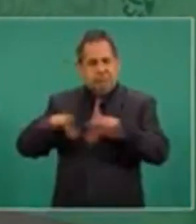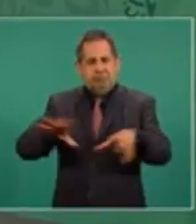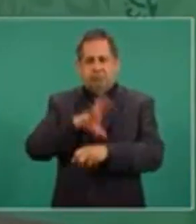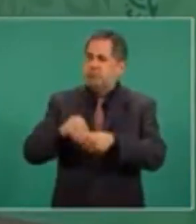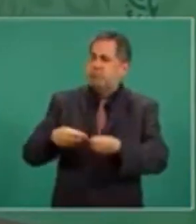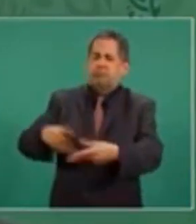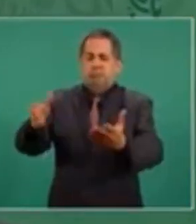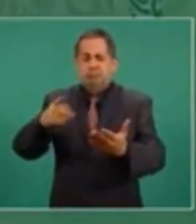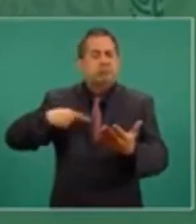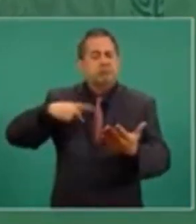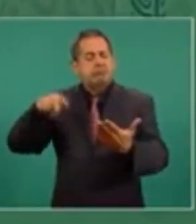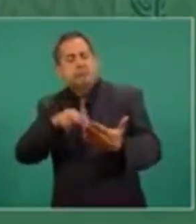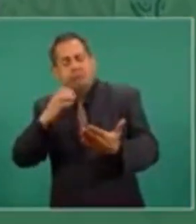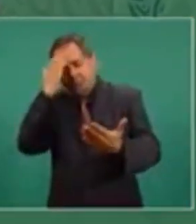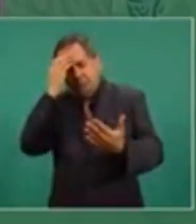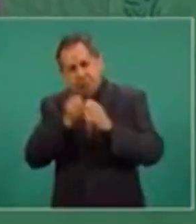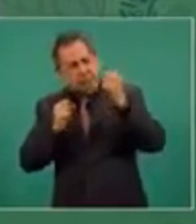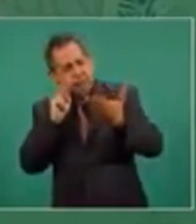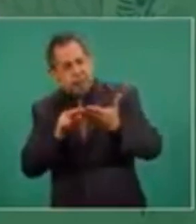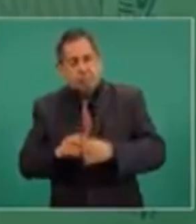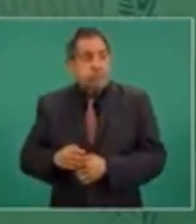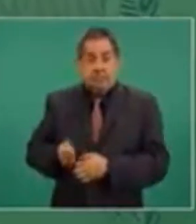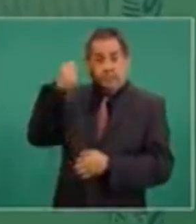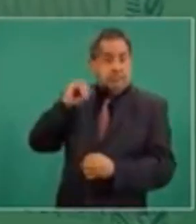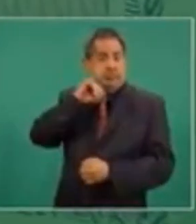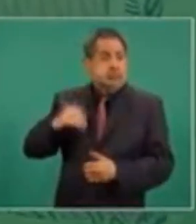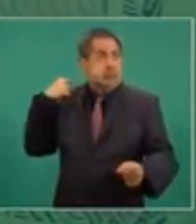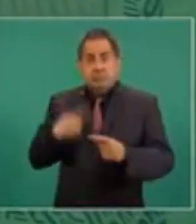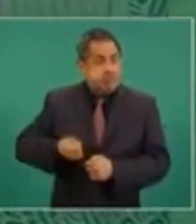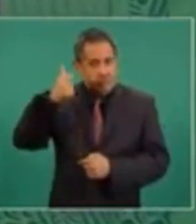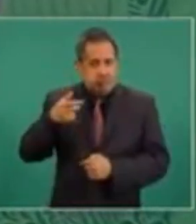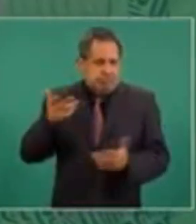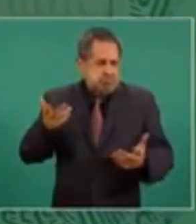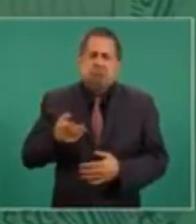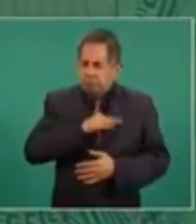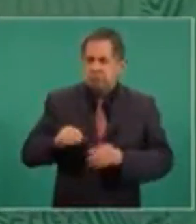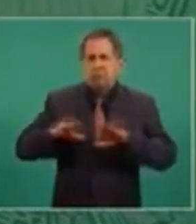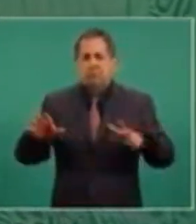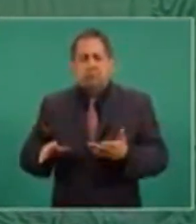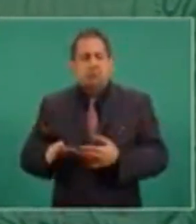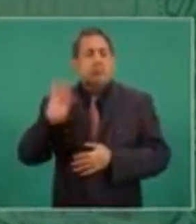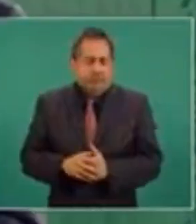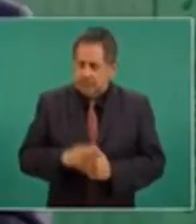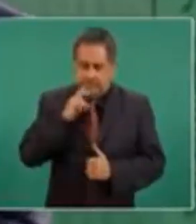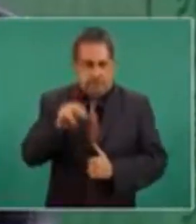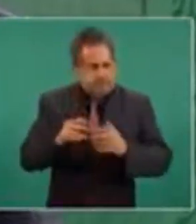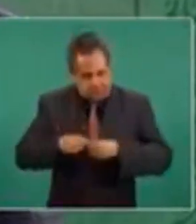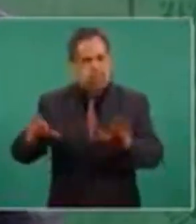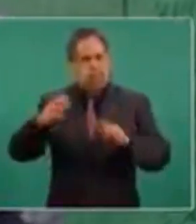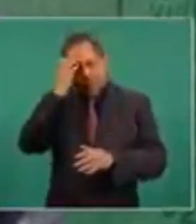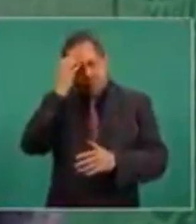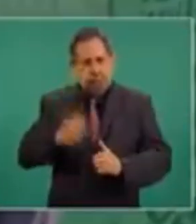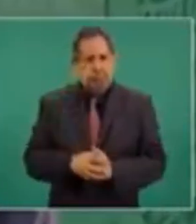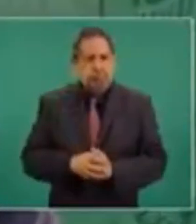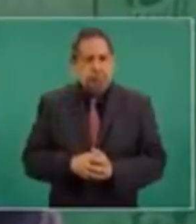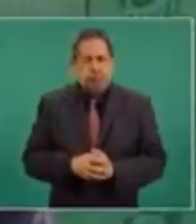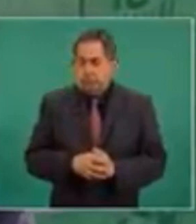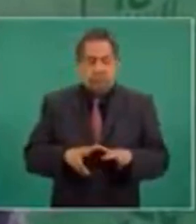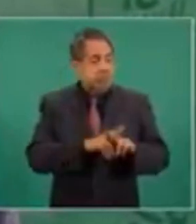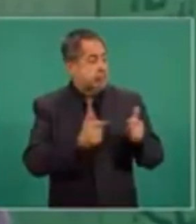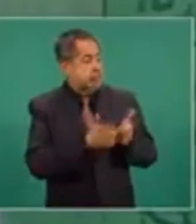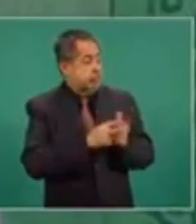todo el expediente. Es inédito, pero así lo exigían las circunstancias, porque está de por medio el prestigio de México y ningún